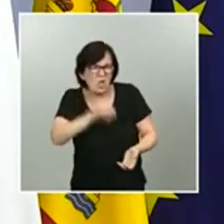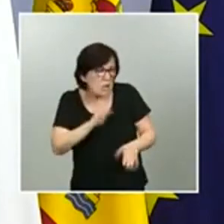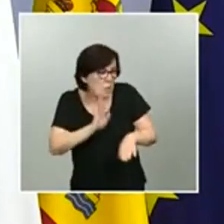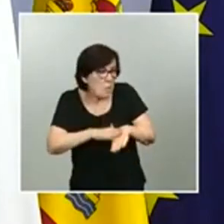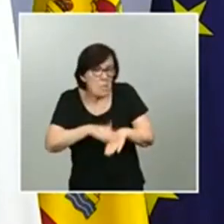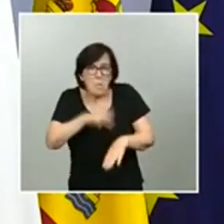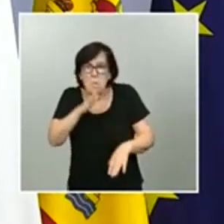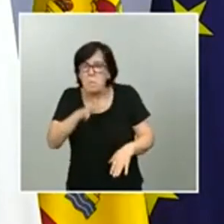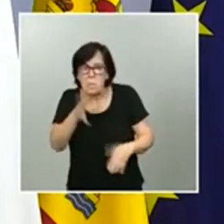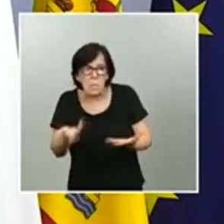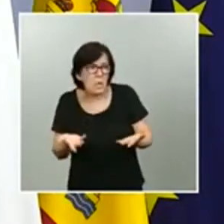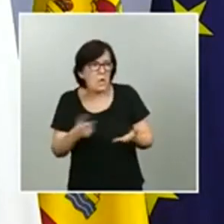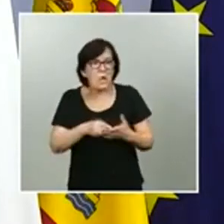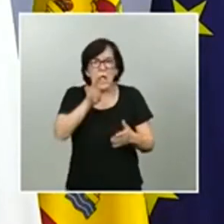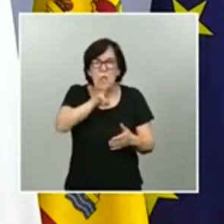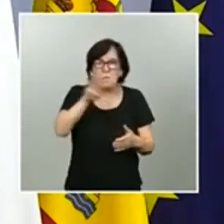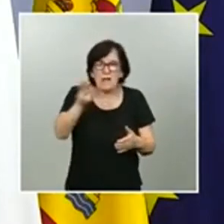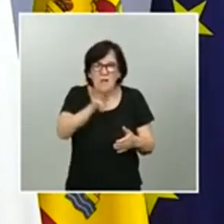Partido Popular.